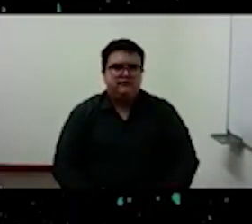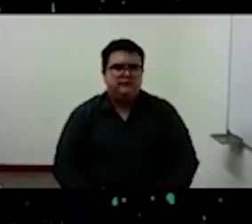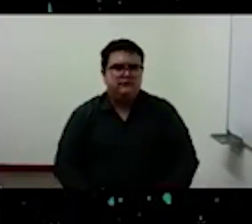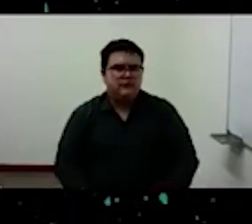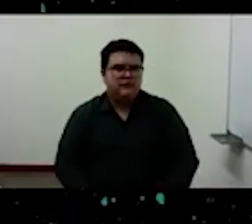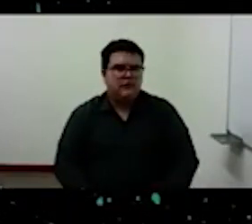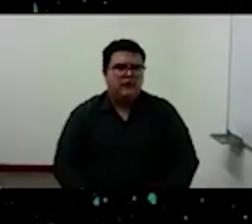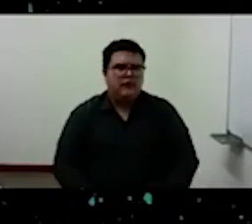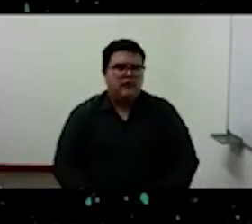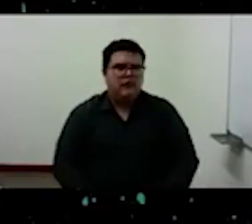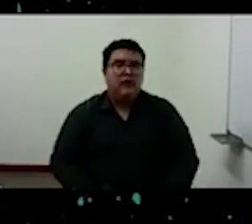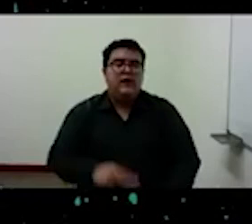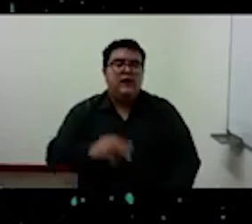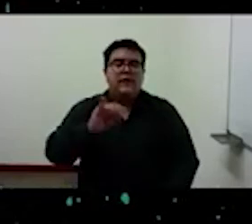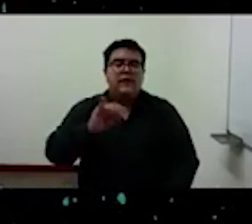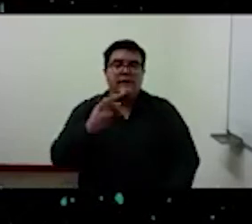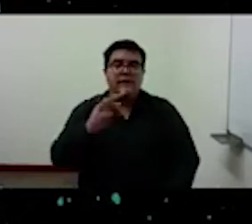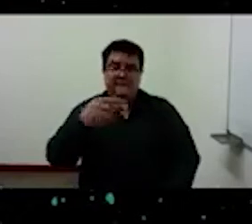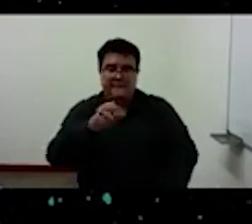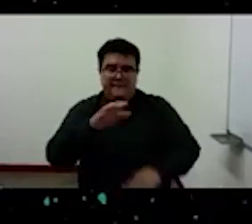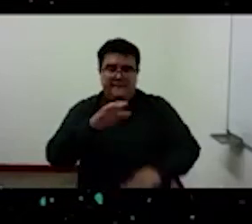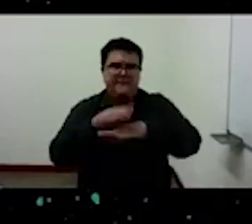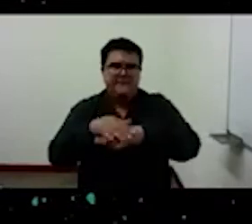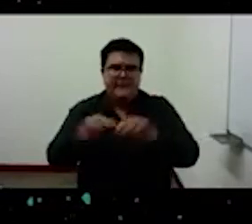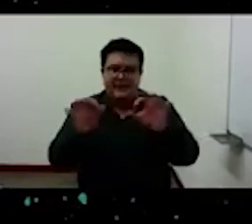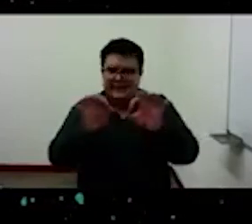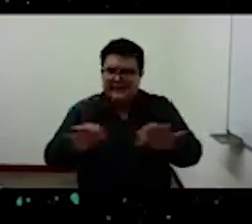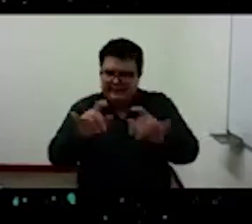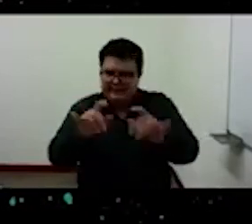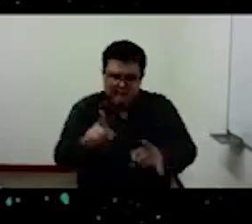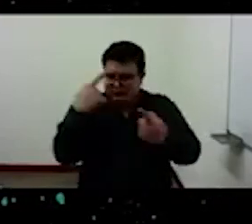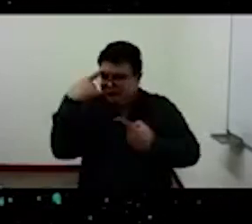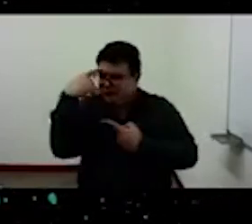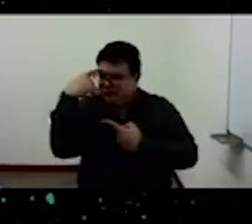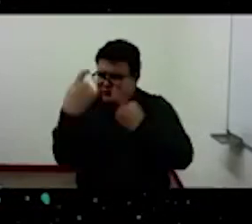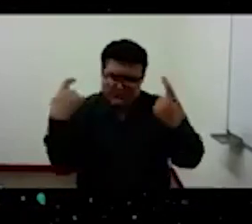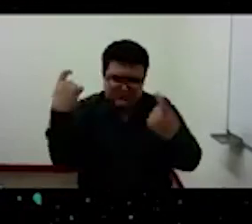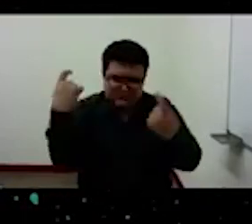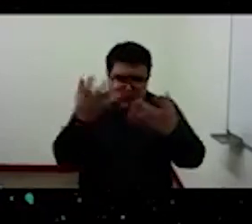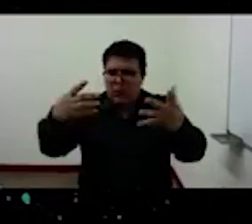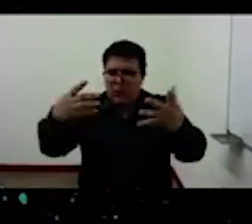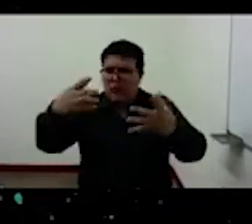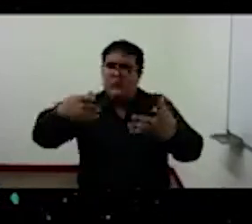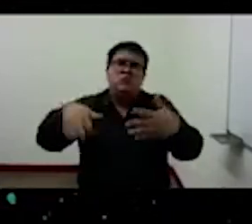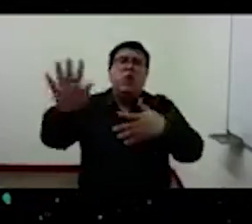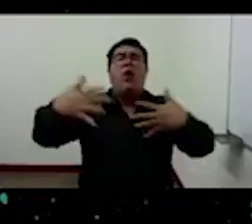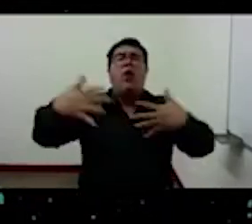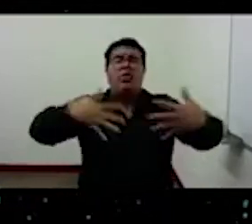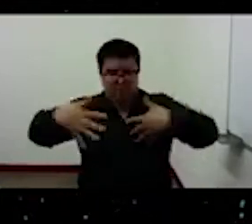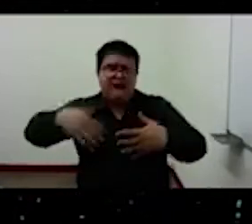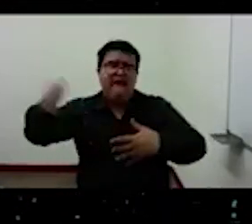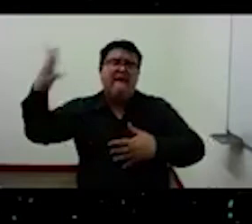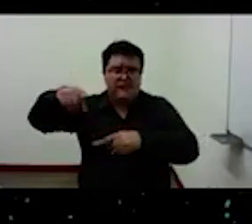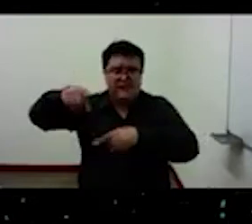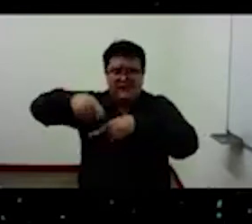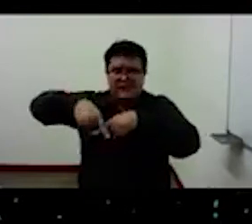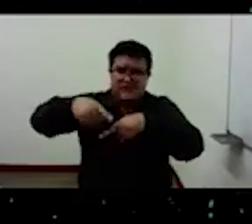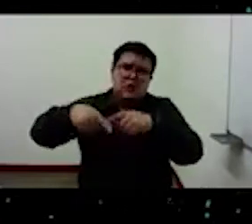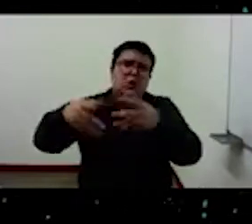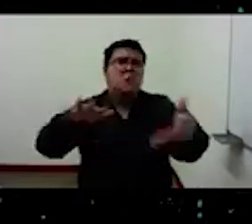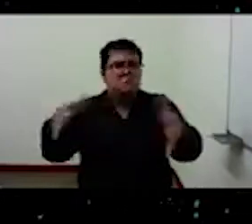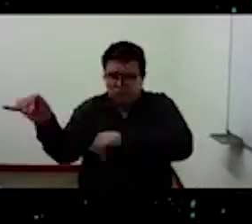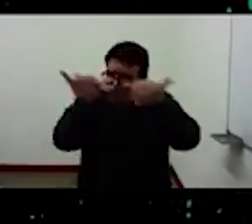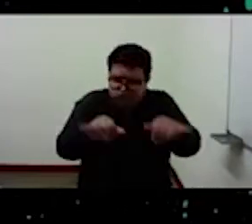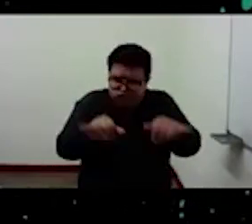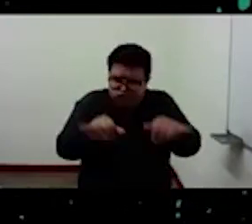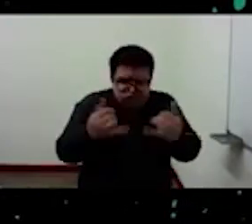Dice Nietzsche, podríamos explicar las figuras trágicas del teatro griego así poco más o menos. El único